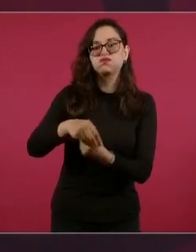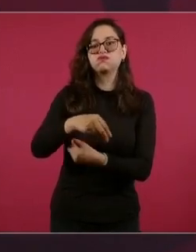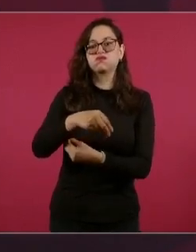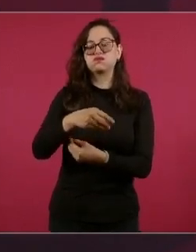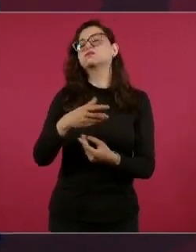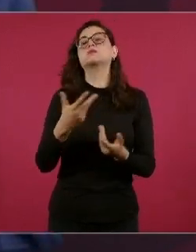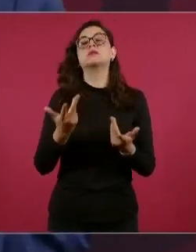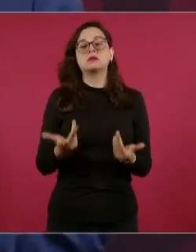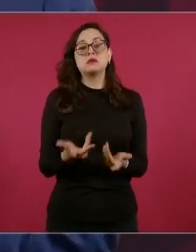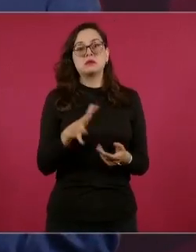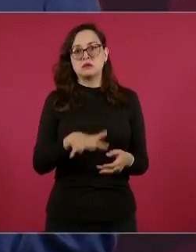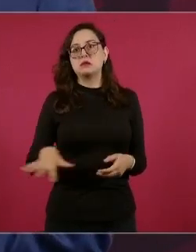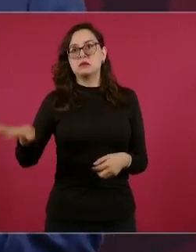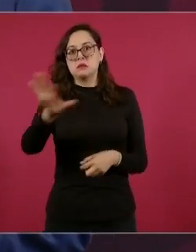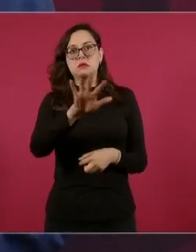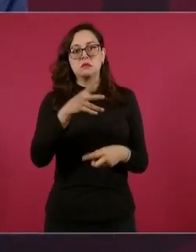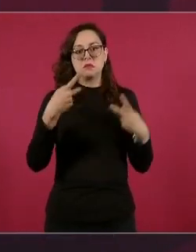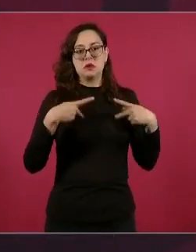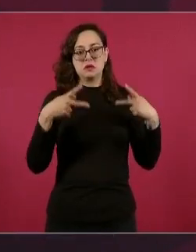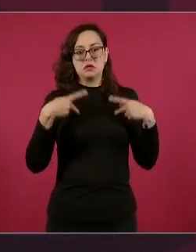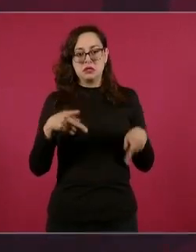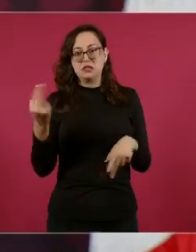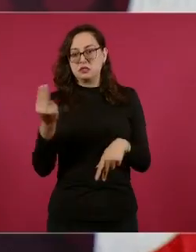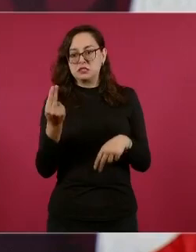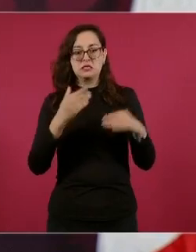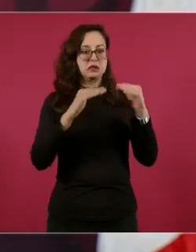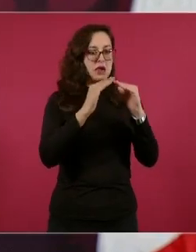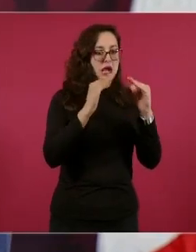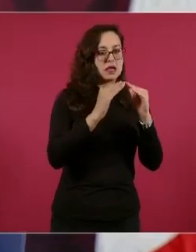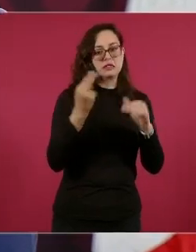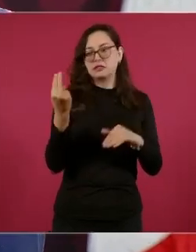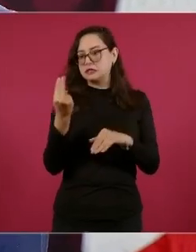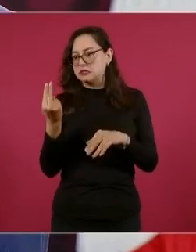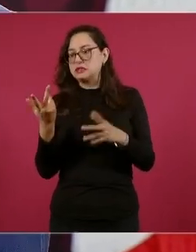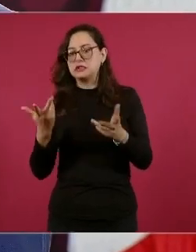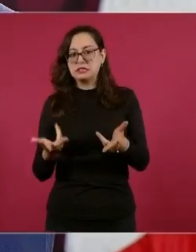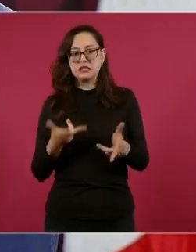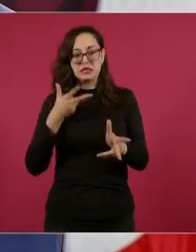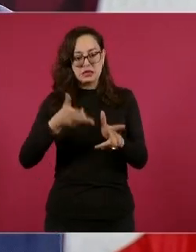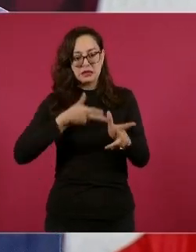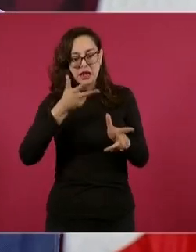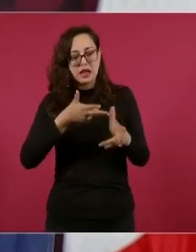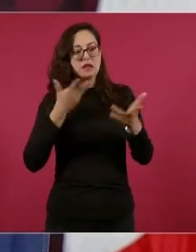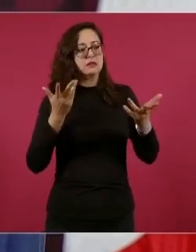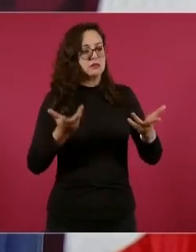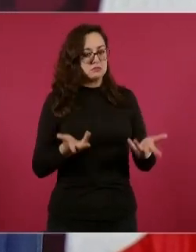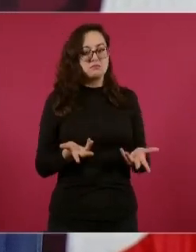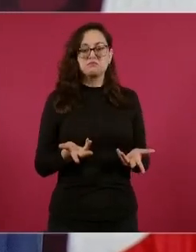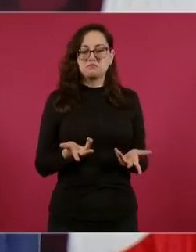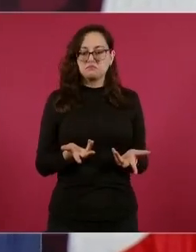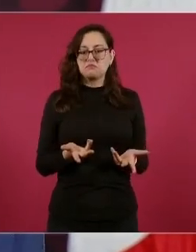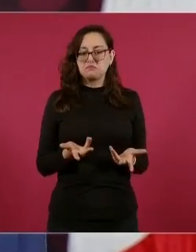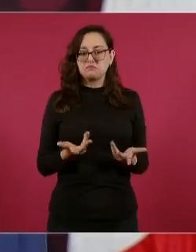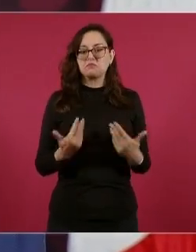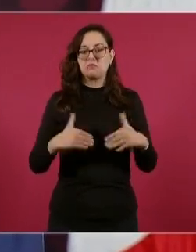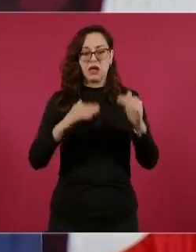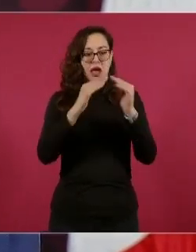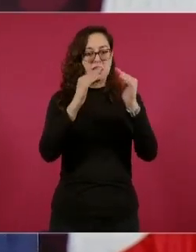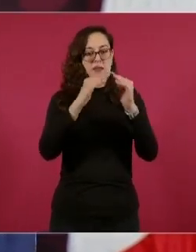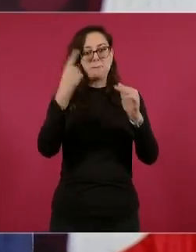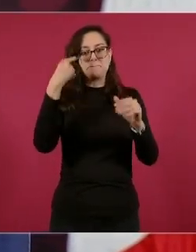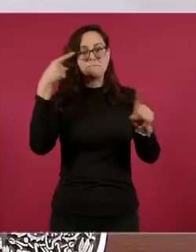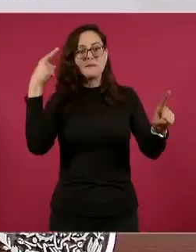que requiere el pueblo, sea las viviendas que hace falta para